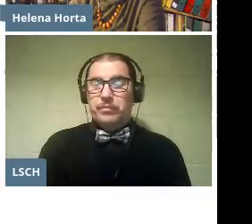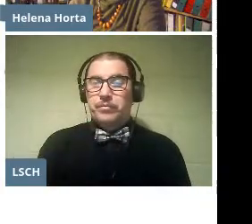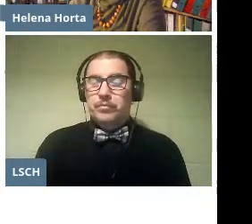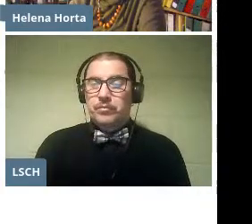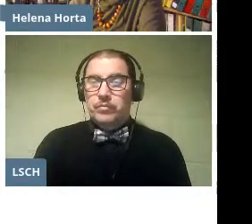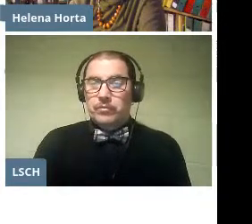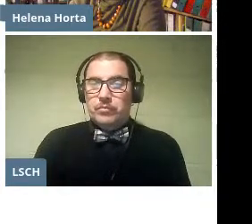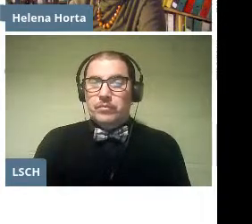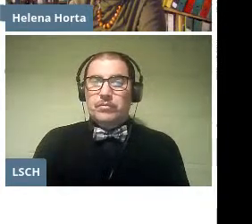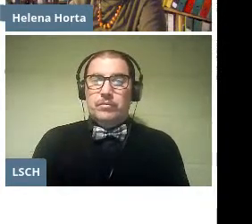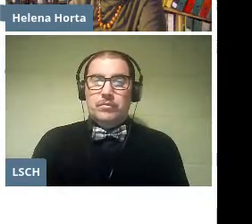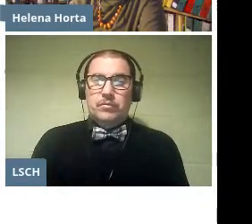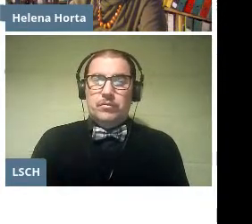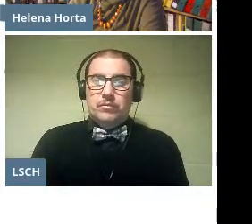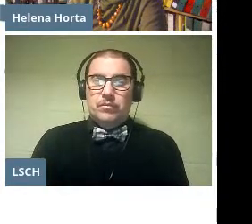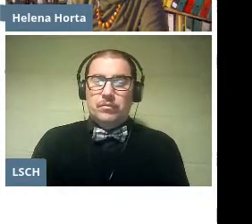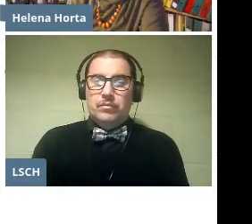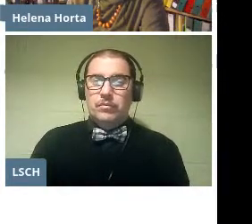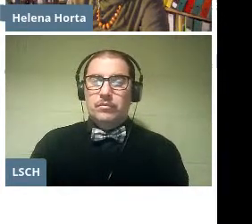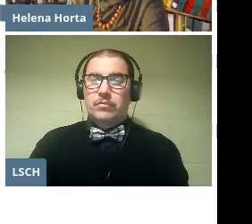favor.